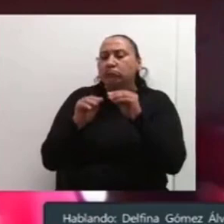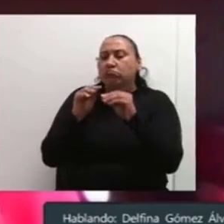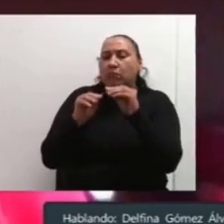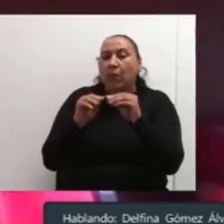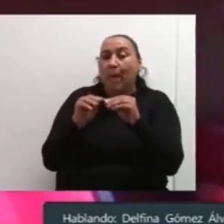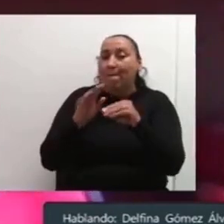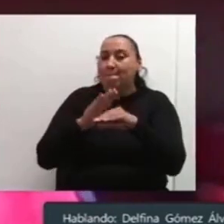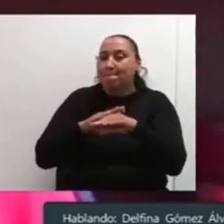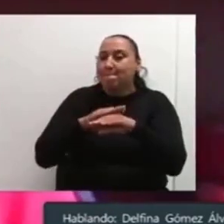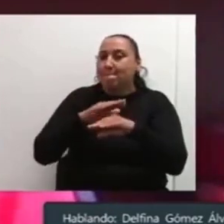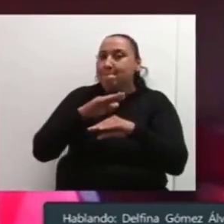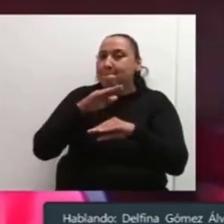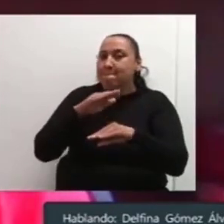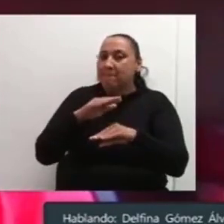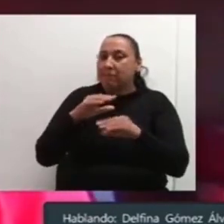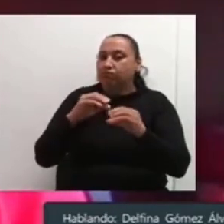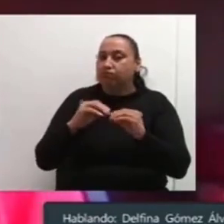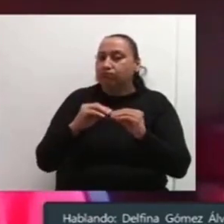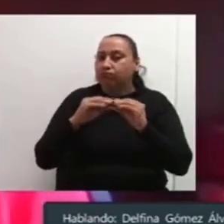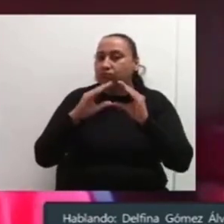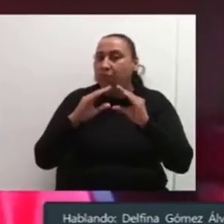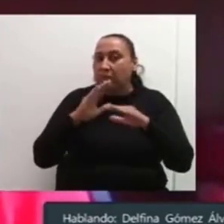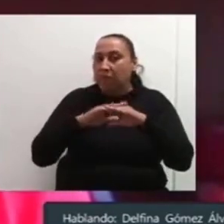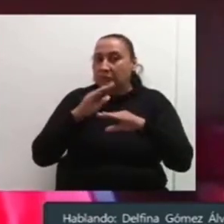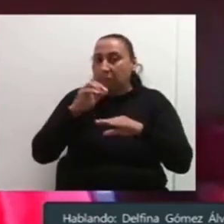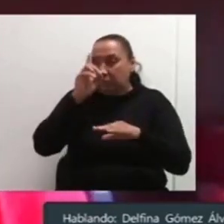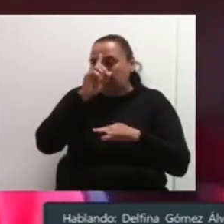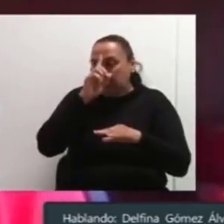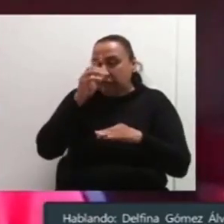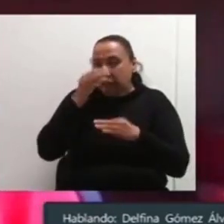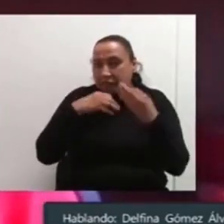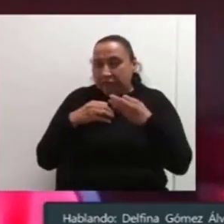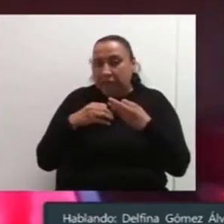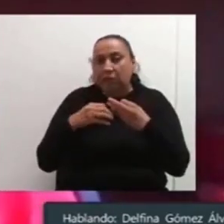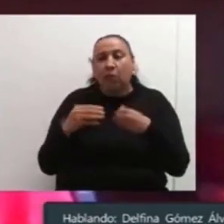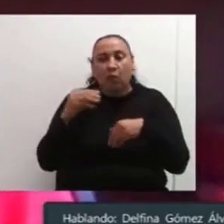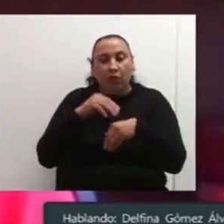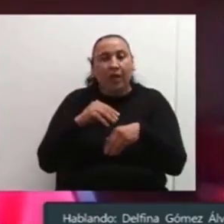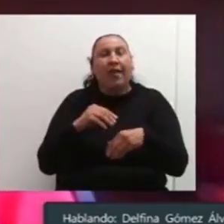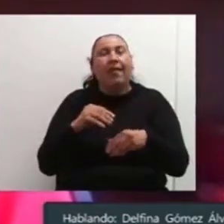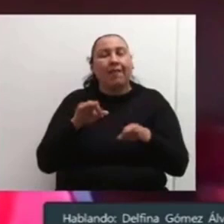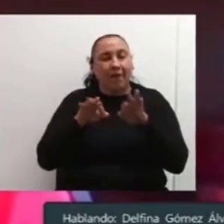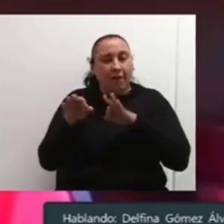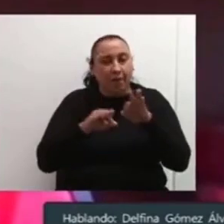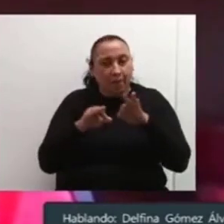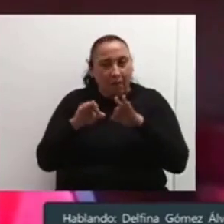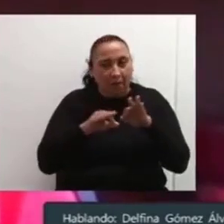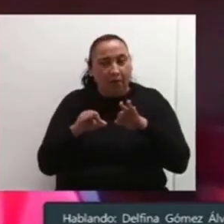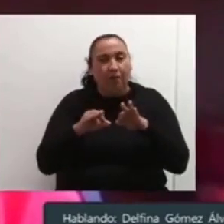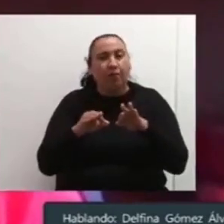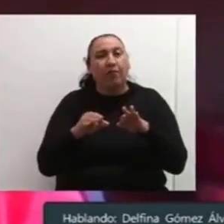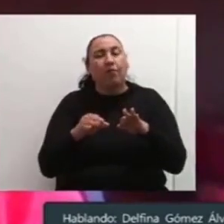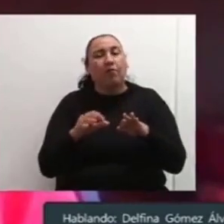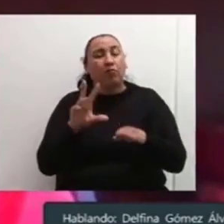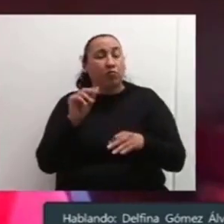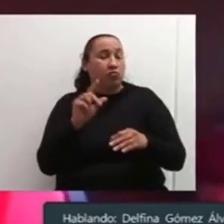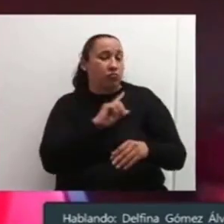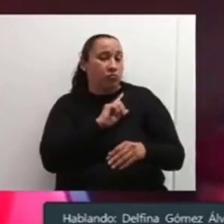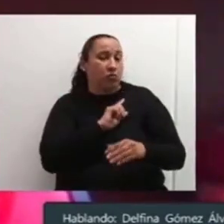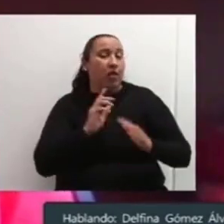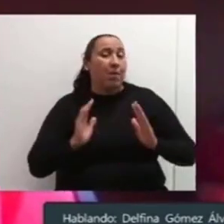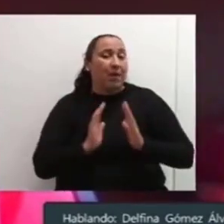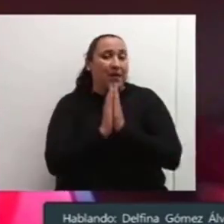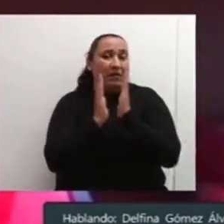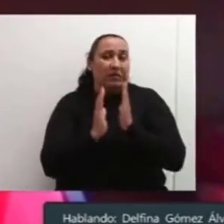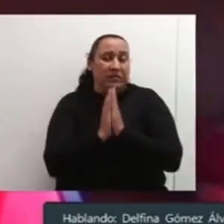documento este proceso como toda acción va a llevar un tiempo ahorita no solamente la participación va a